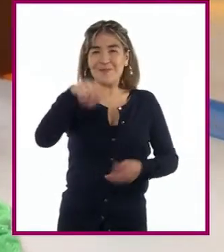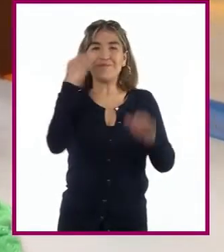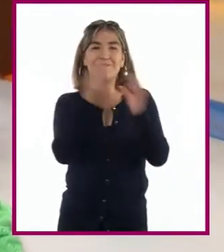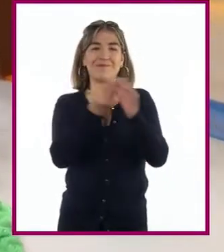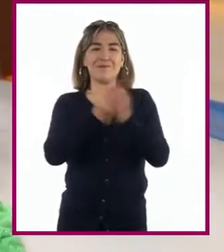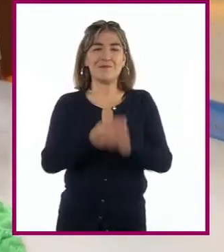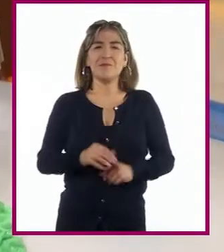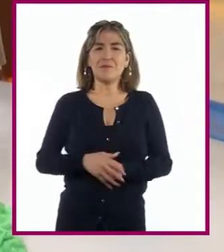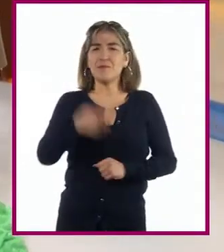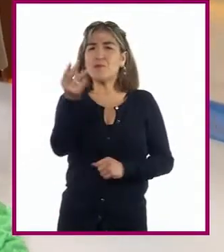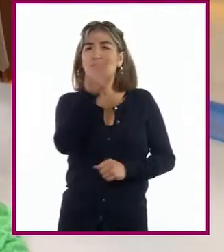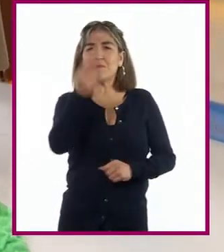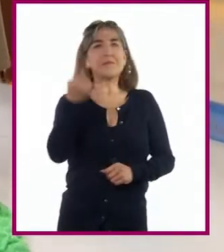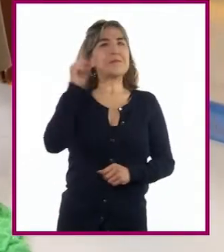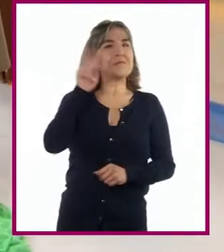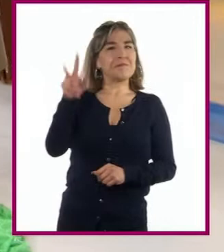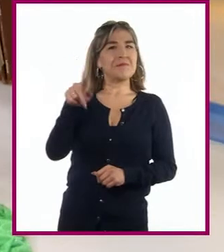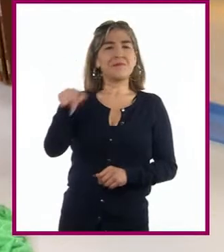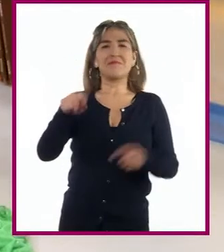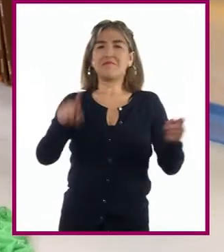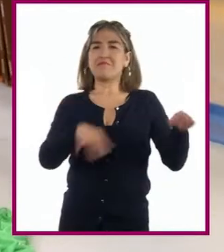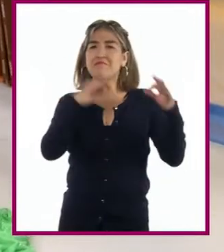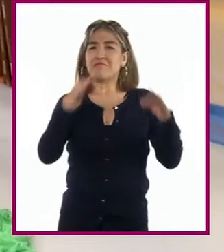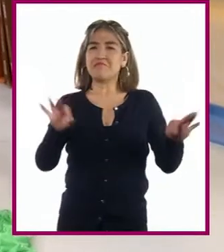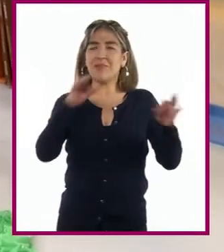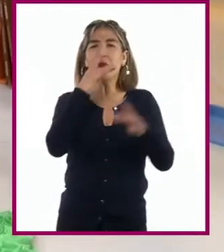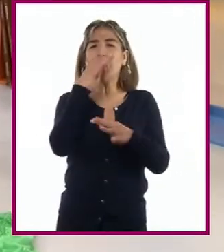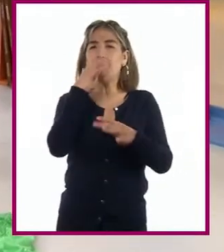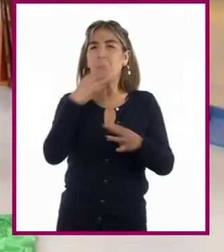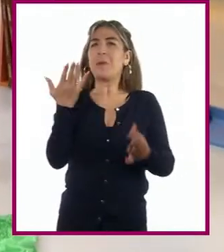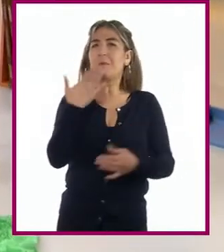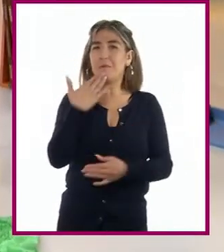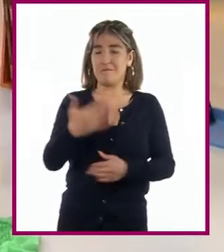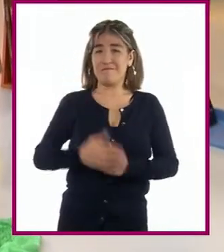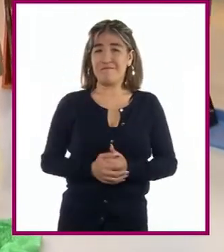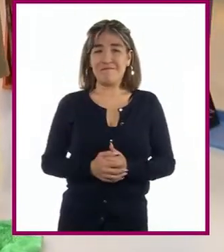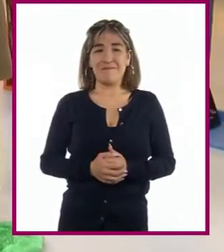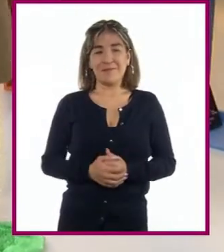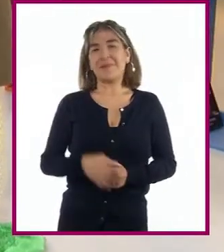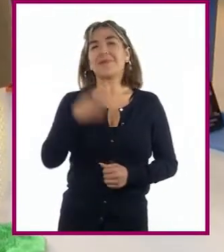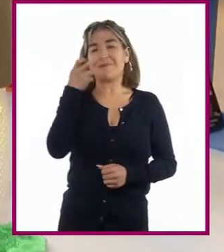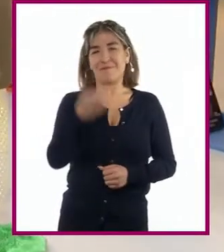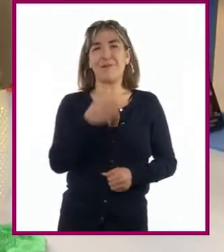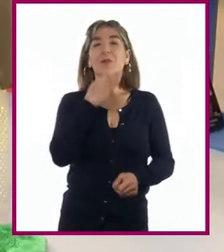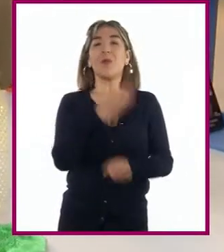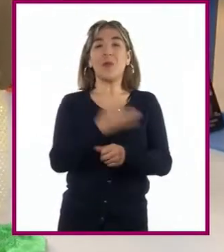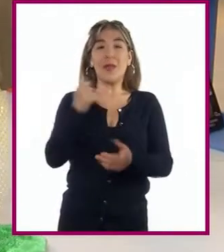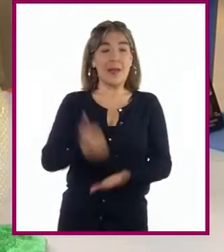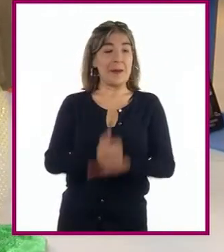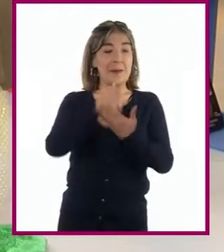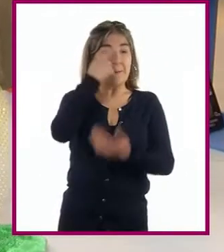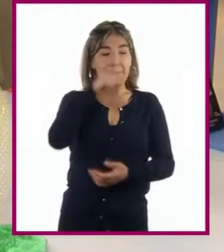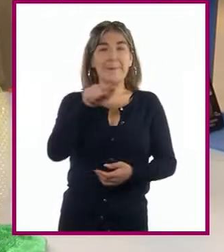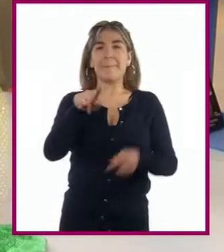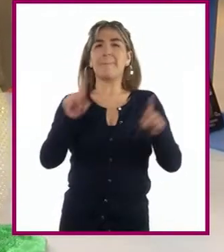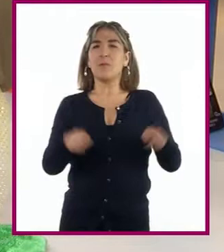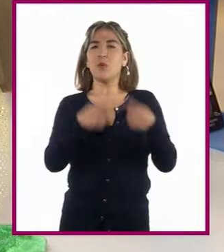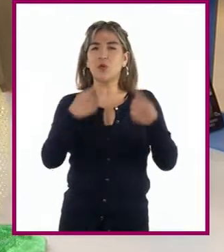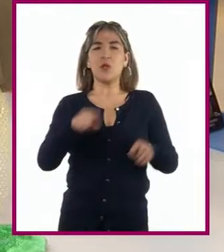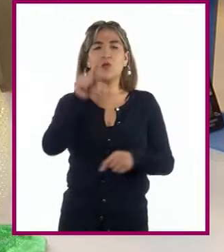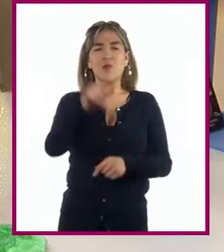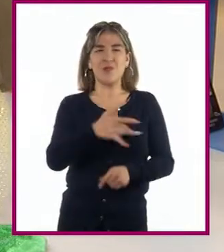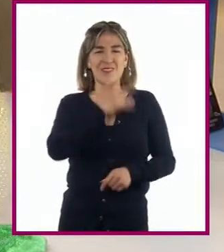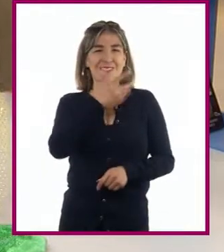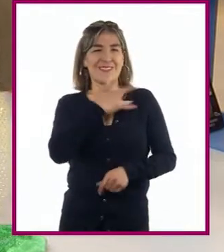pareció la interpretación de nuestro amigo Genaro? Estupenda, ¿verdad? Con la ayuda de esta pieza musical, pudieron